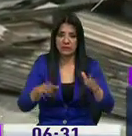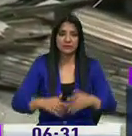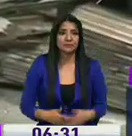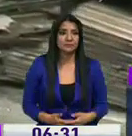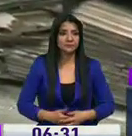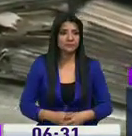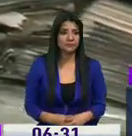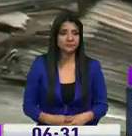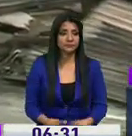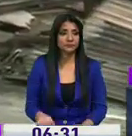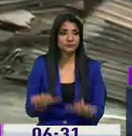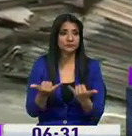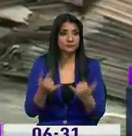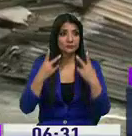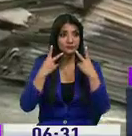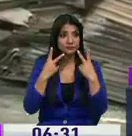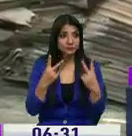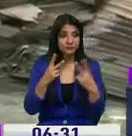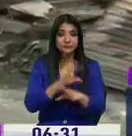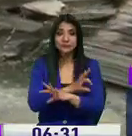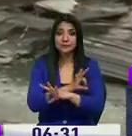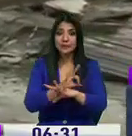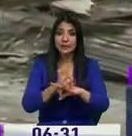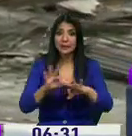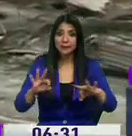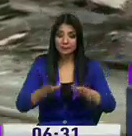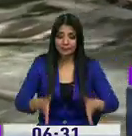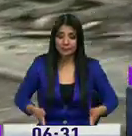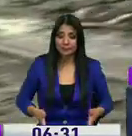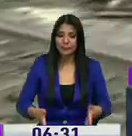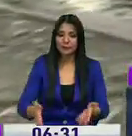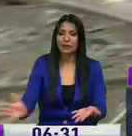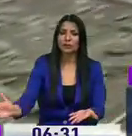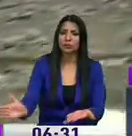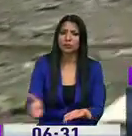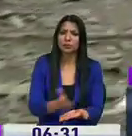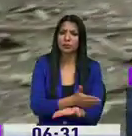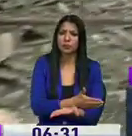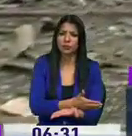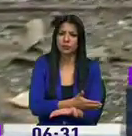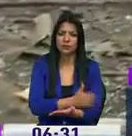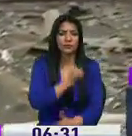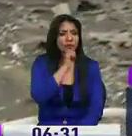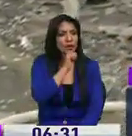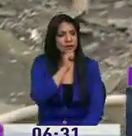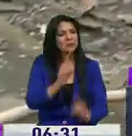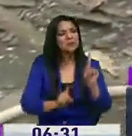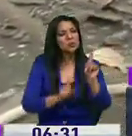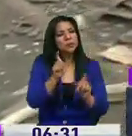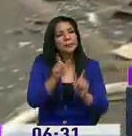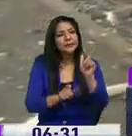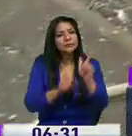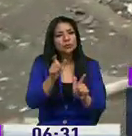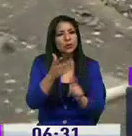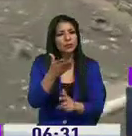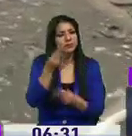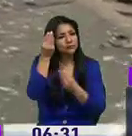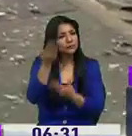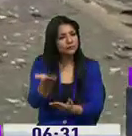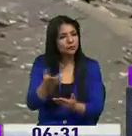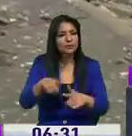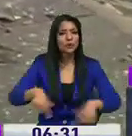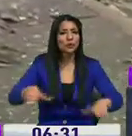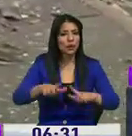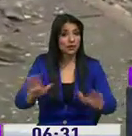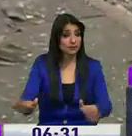en estos momentos vemos que todavía hay que hacer limpieza de la calzada más o menos cuánto tiempo demorará para que la ciudadanía cpi no circule por este lugar porque va a estar